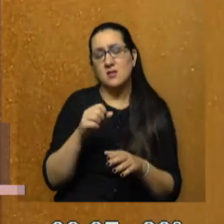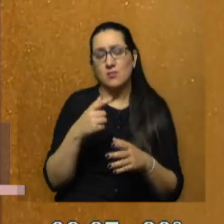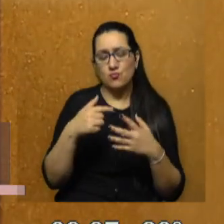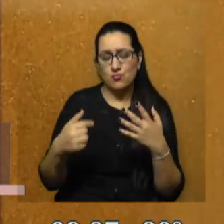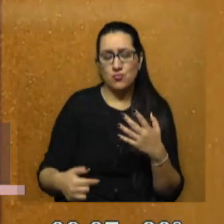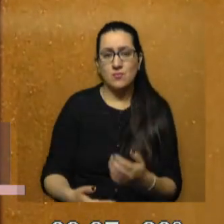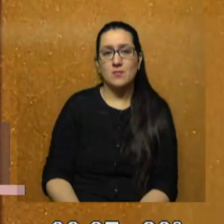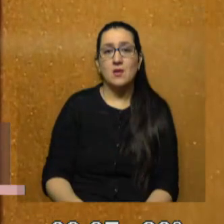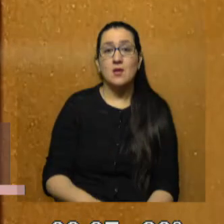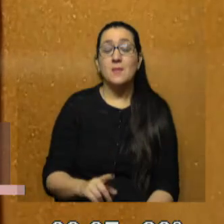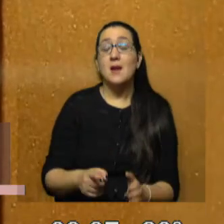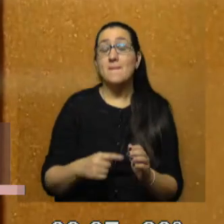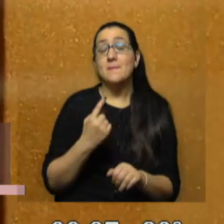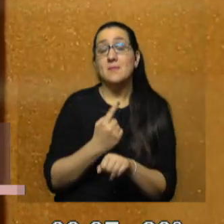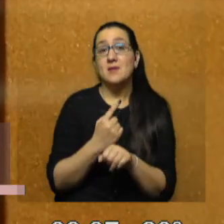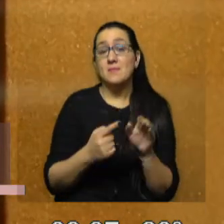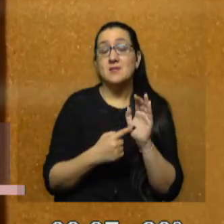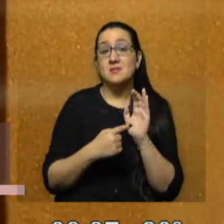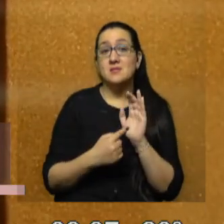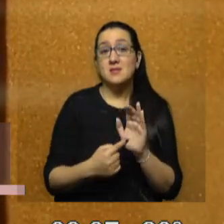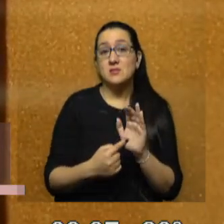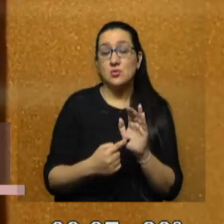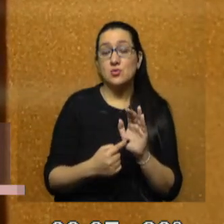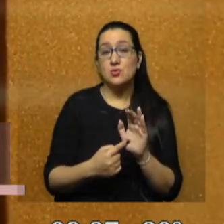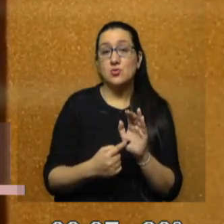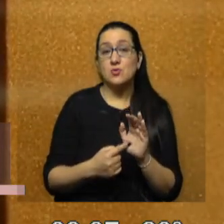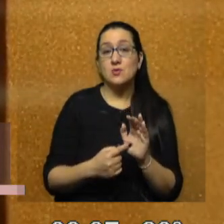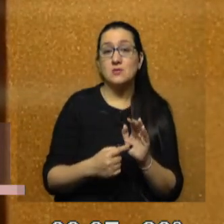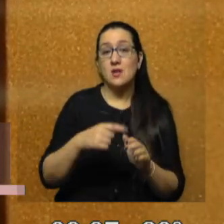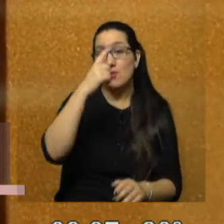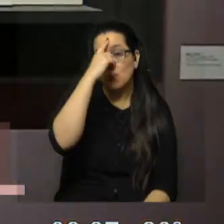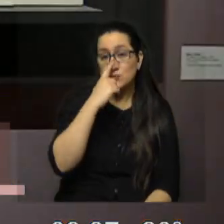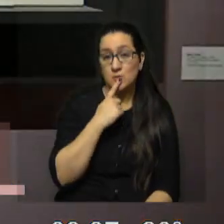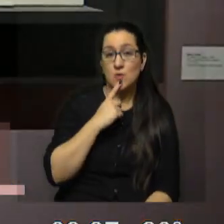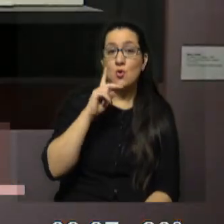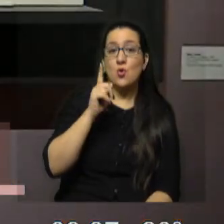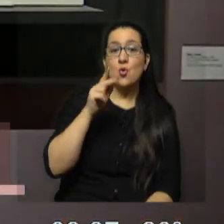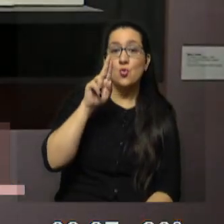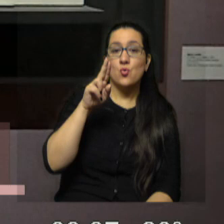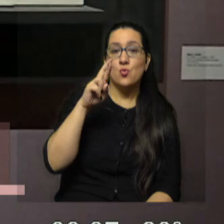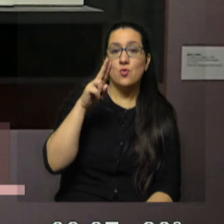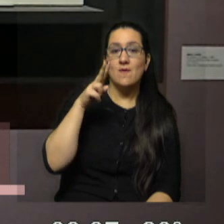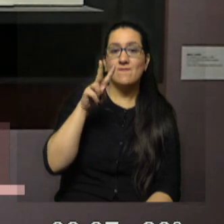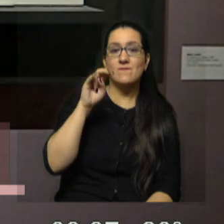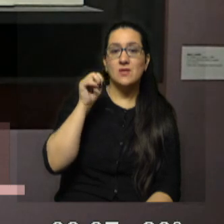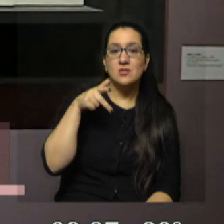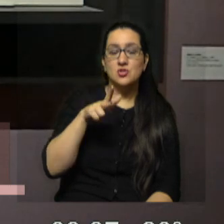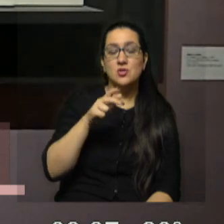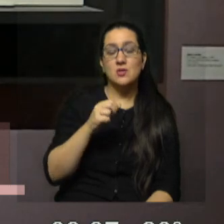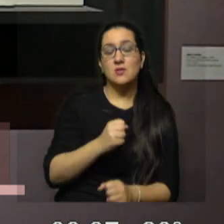esta primera presentación de la colección es en el Museo Burrich, obras de la primera época, del año 42 al